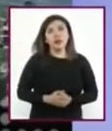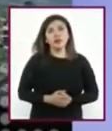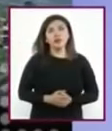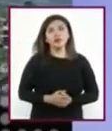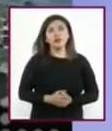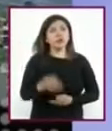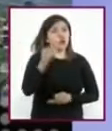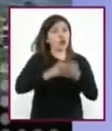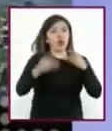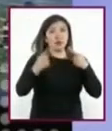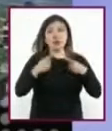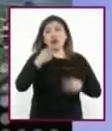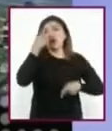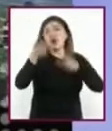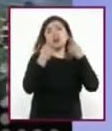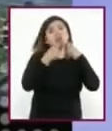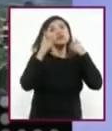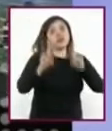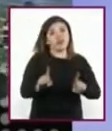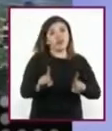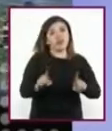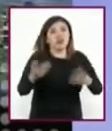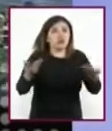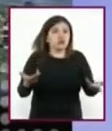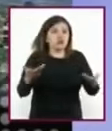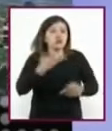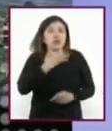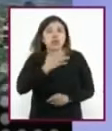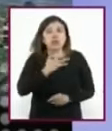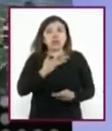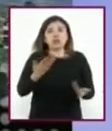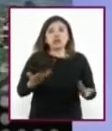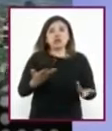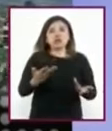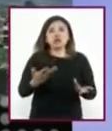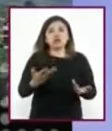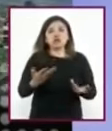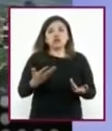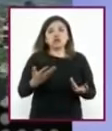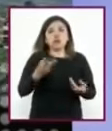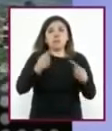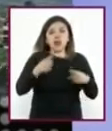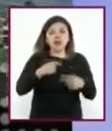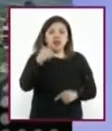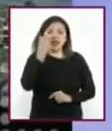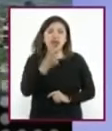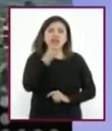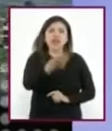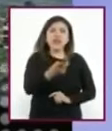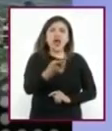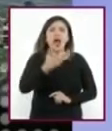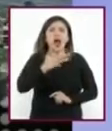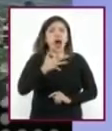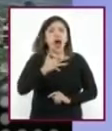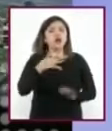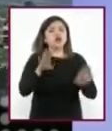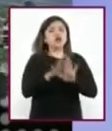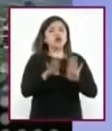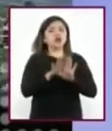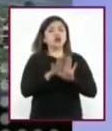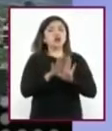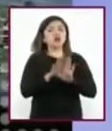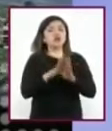todas las personas hablan diferente. Aunque las personas quieran decir que tenemos